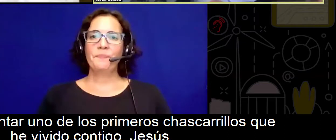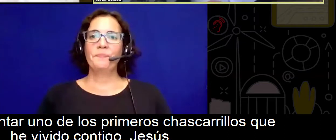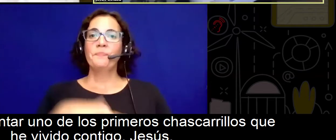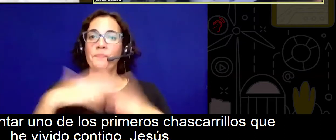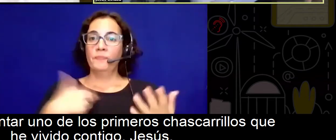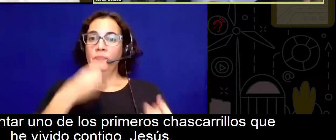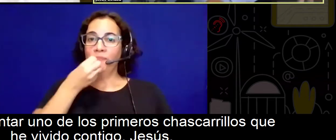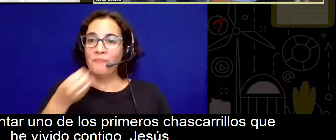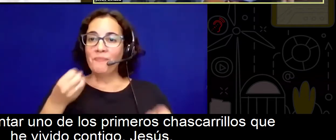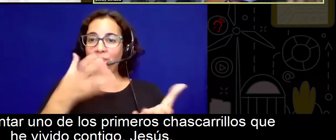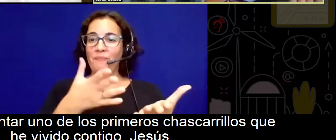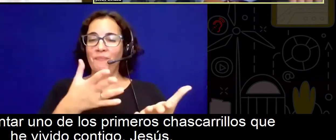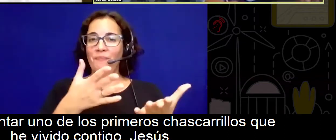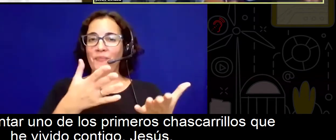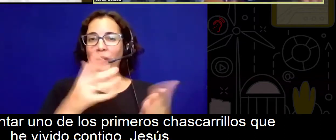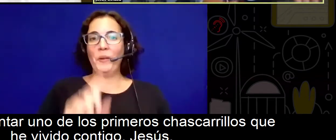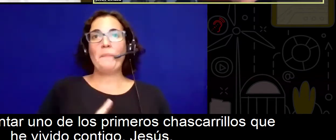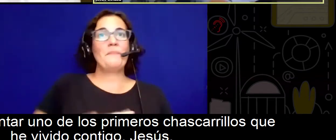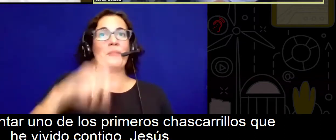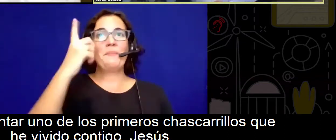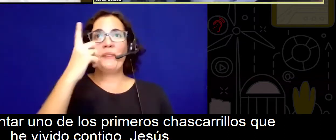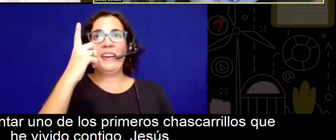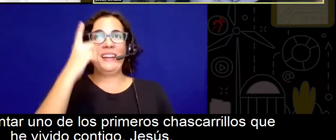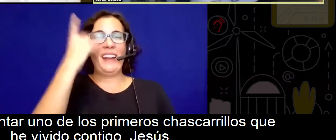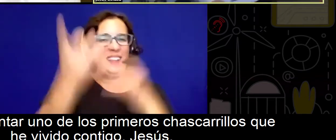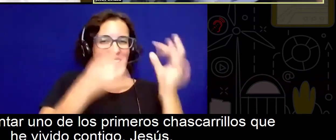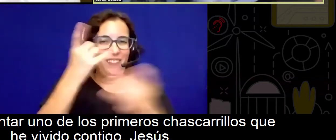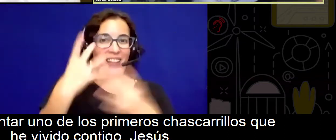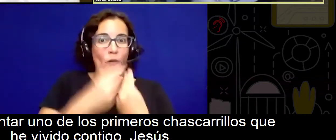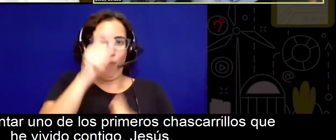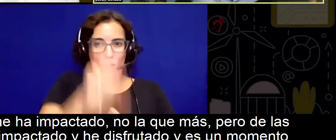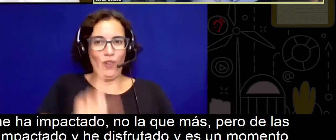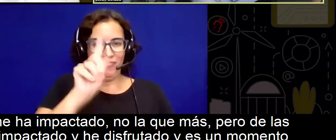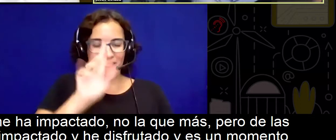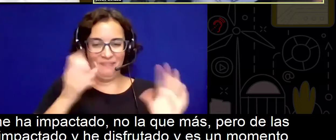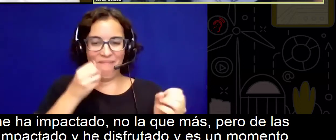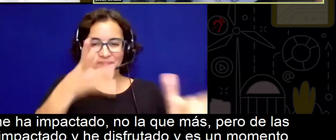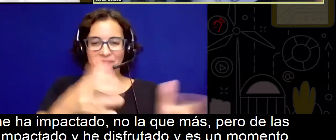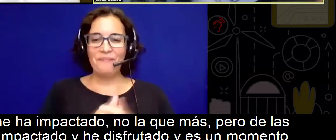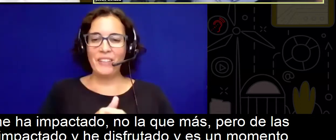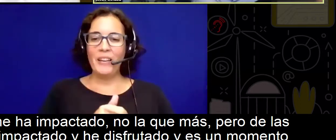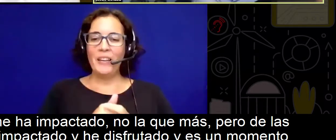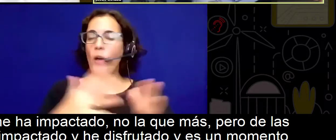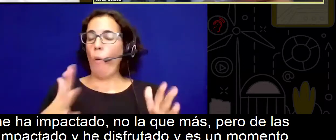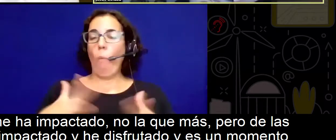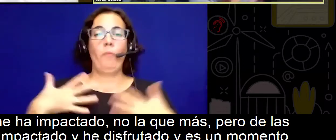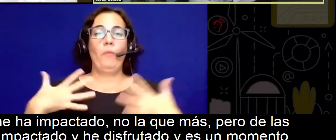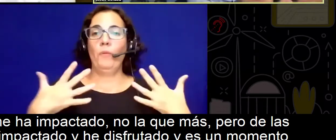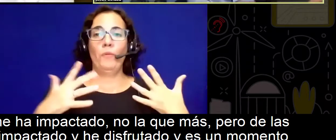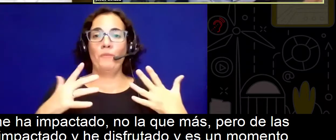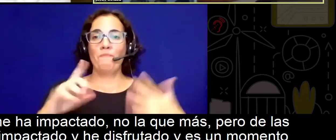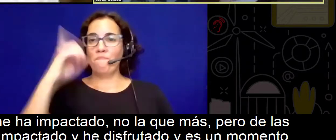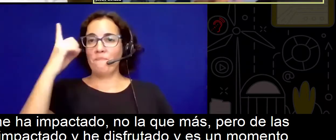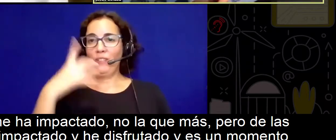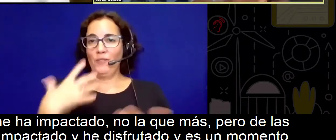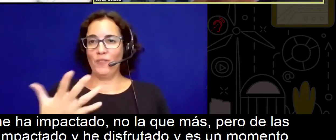los primeros chascarrillos que he vivido, Jesús, contigo. Esa la voy a contar. Pues mira, de lo que más me ha impactado ha sido, bueno, es